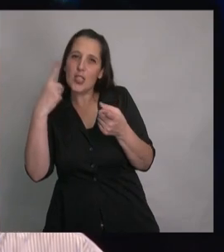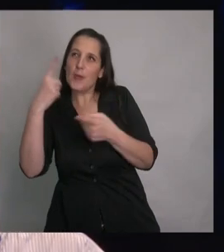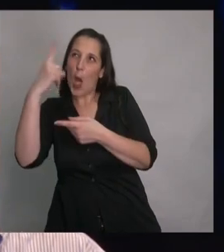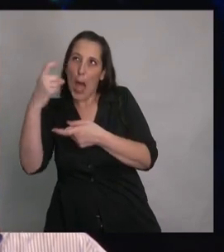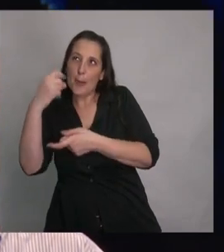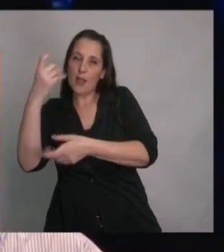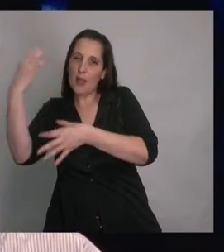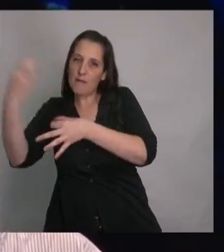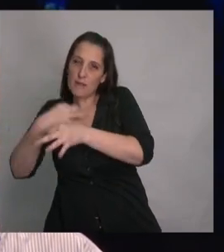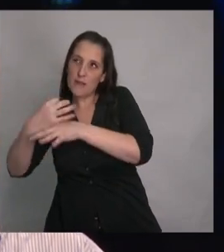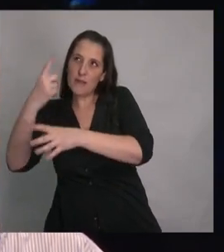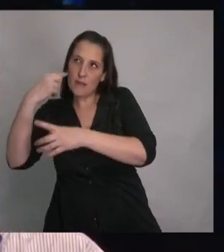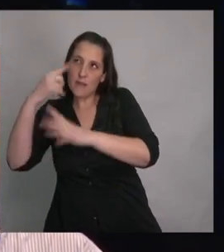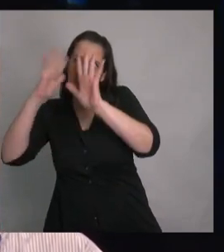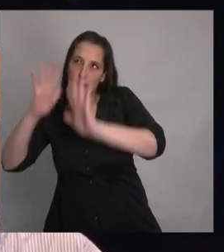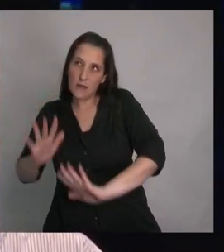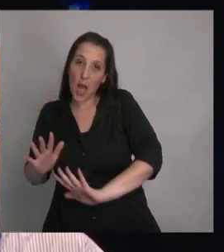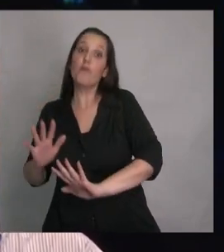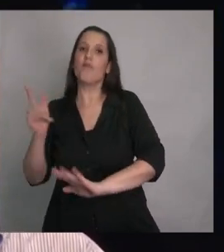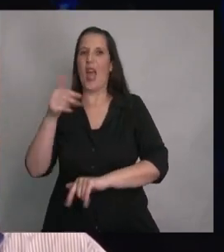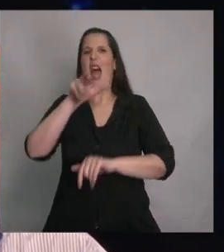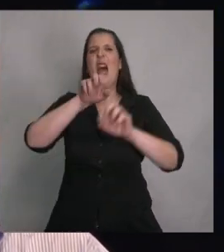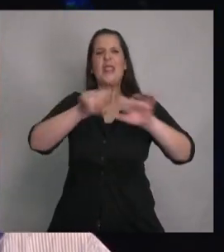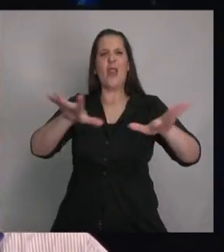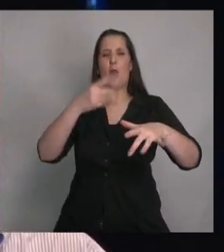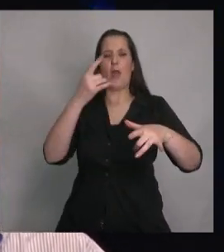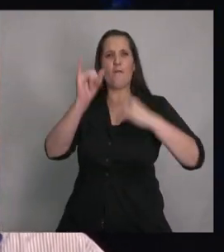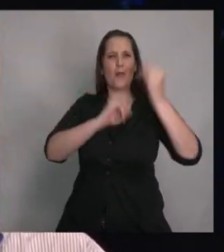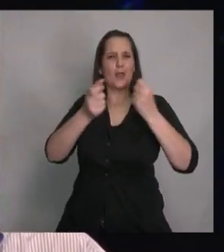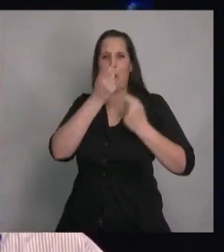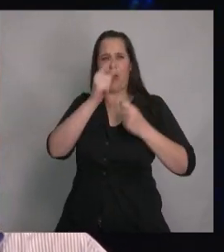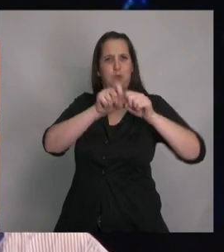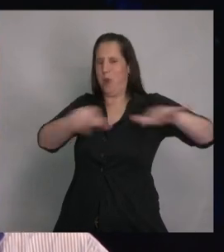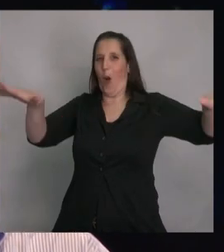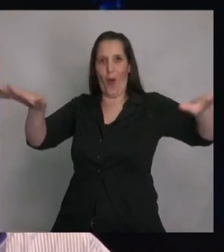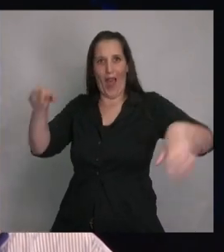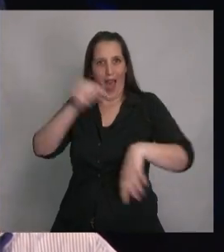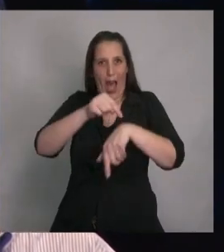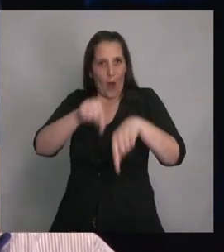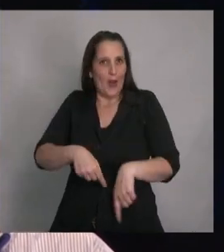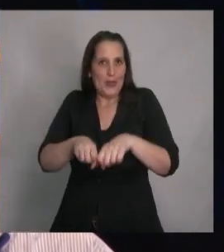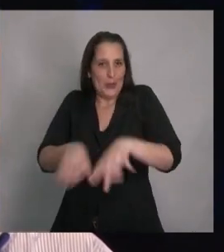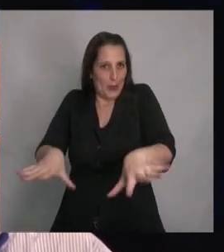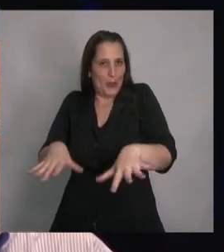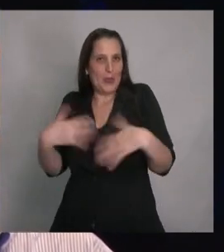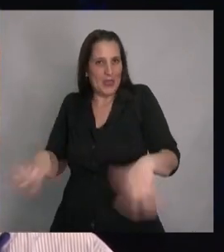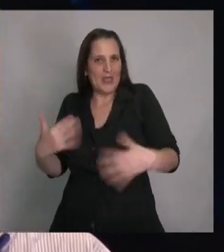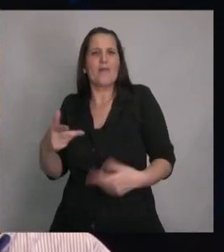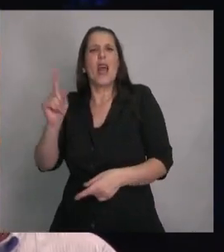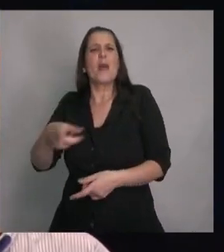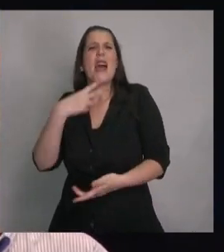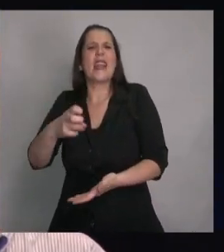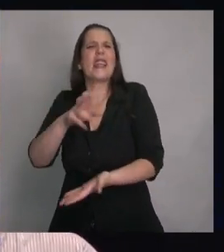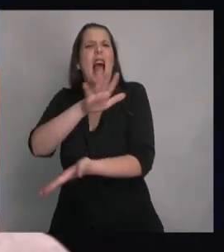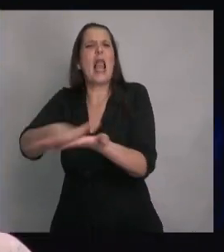entre esta red de informática cada vez más potente abundante en información y la energía limpia que